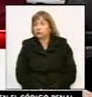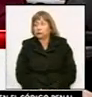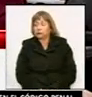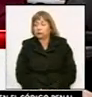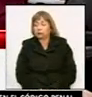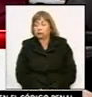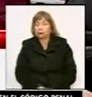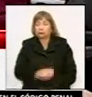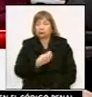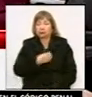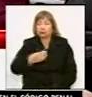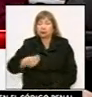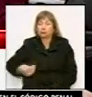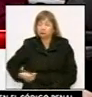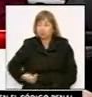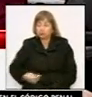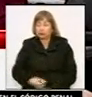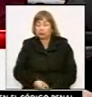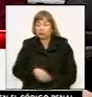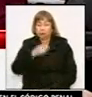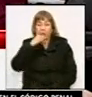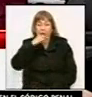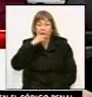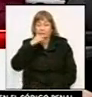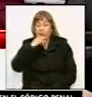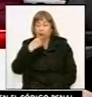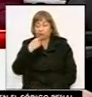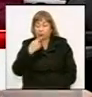La ministra acaba